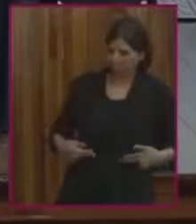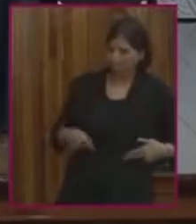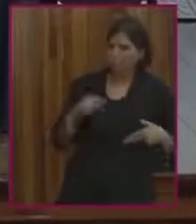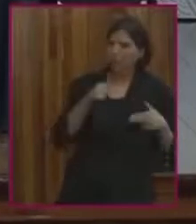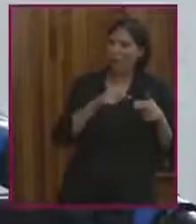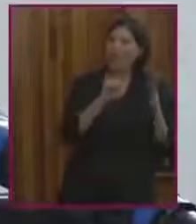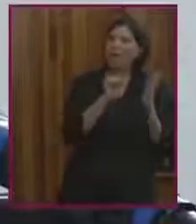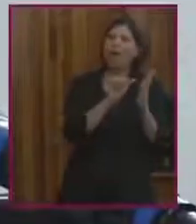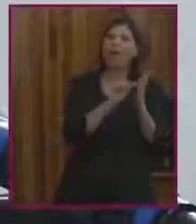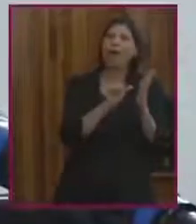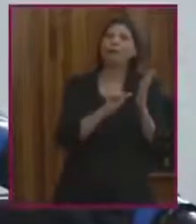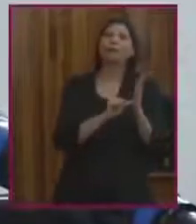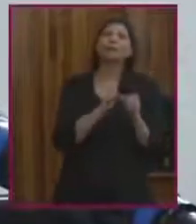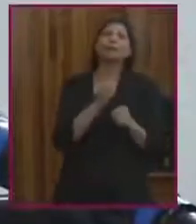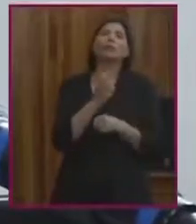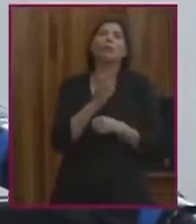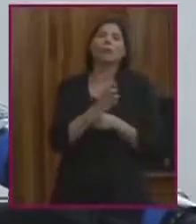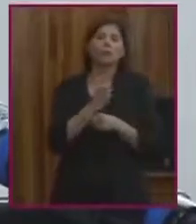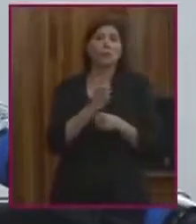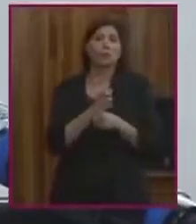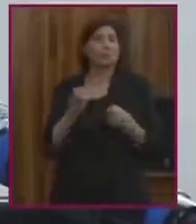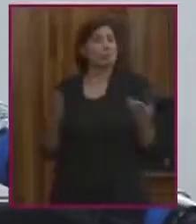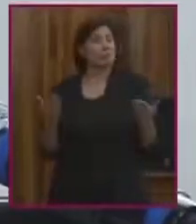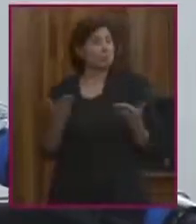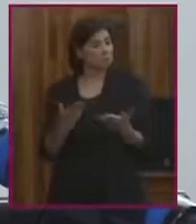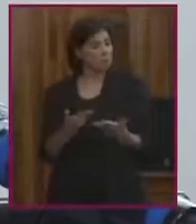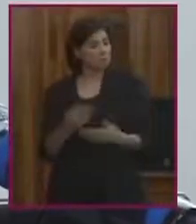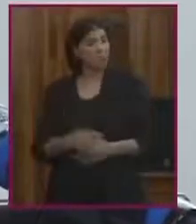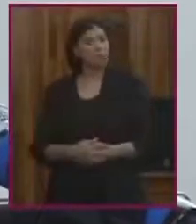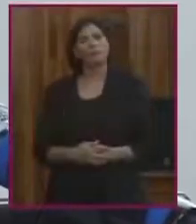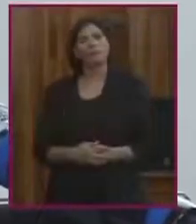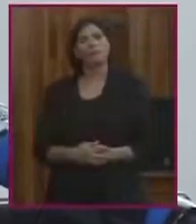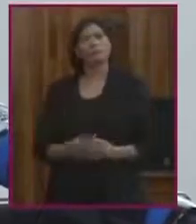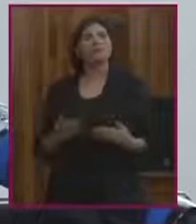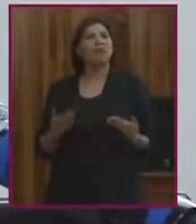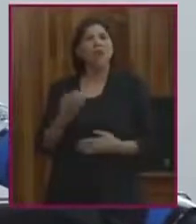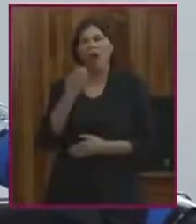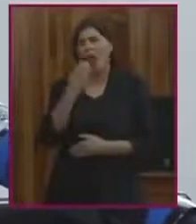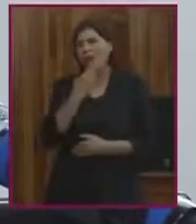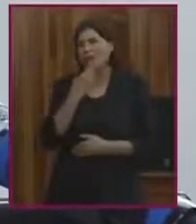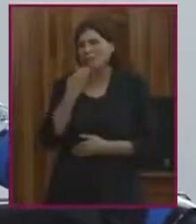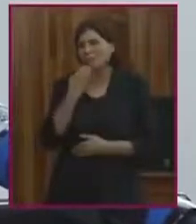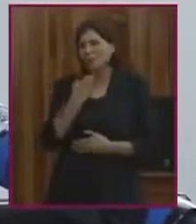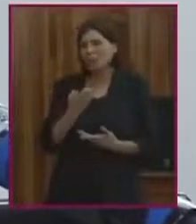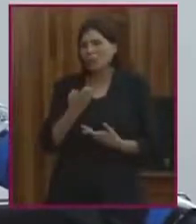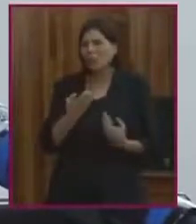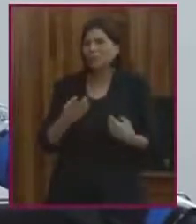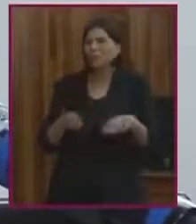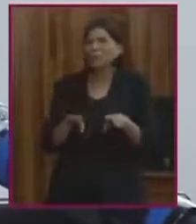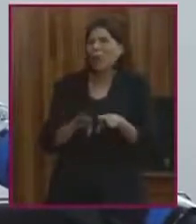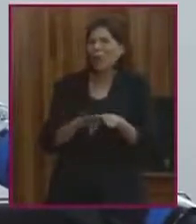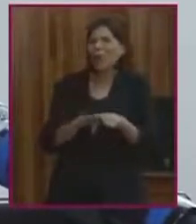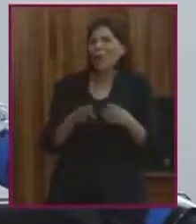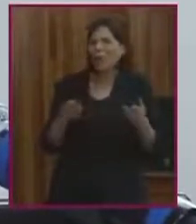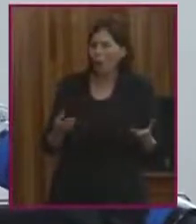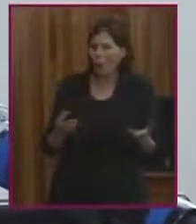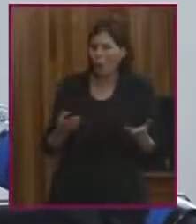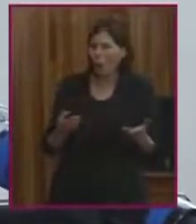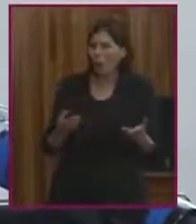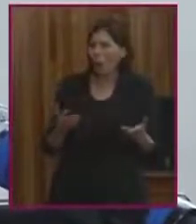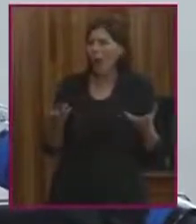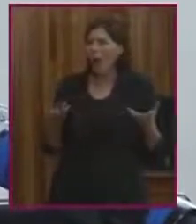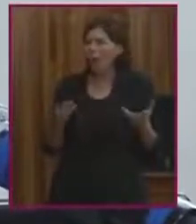pronto se vuelve a poner en la mesa aquí. ¿Cómo la escuela podría restablecer unas nuevas